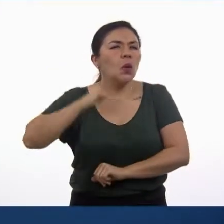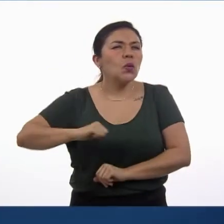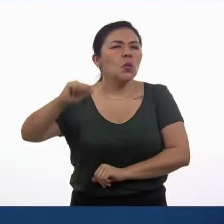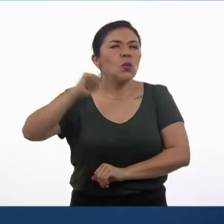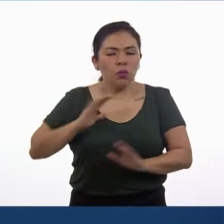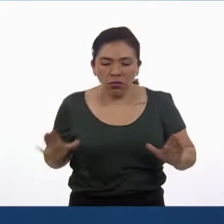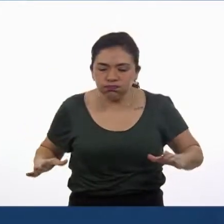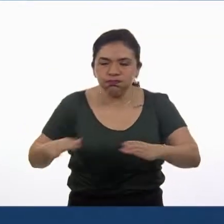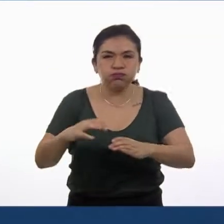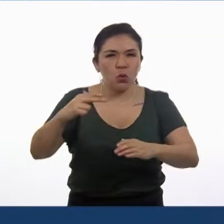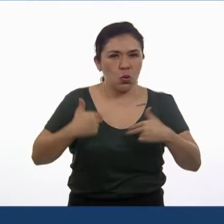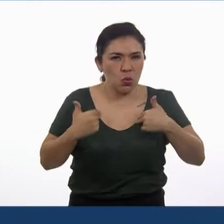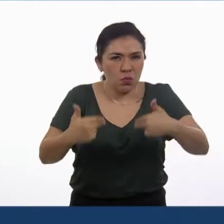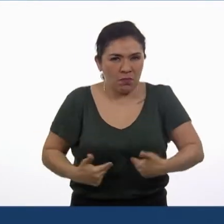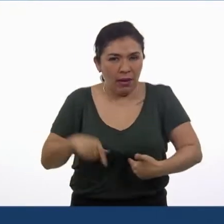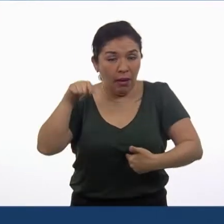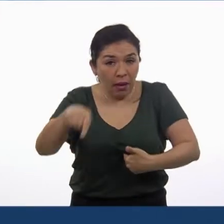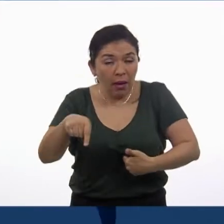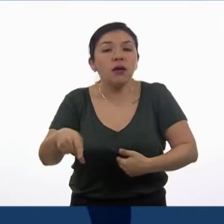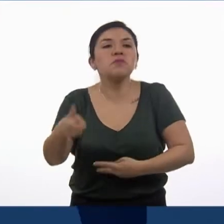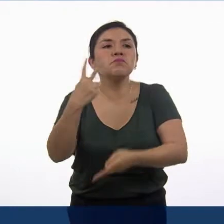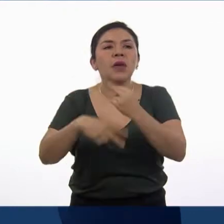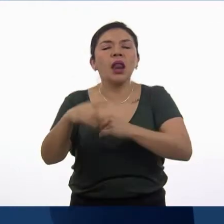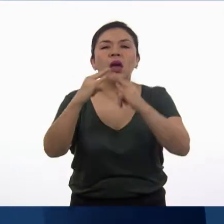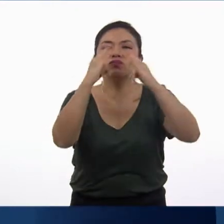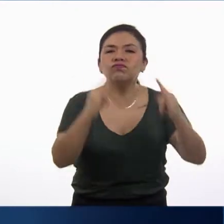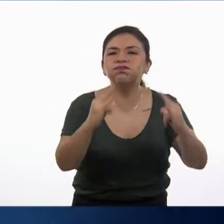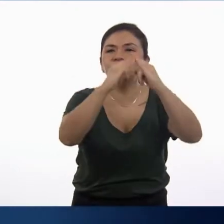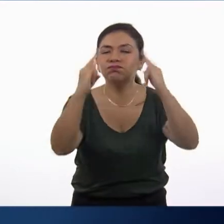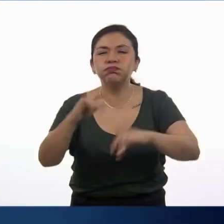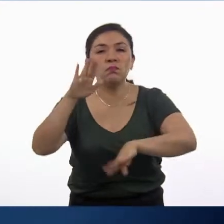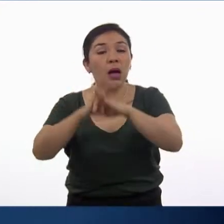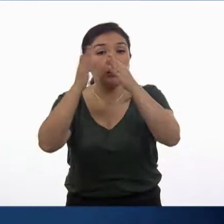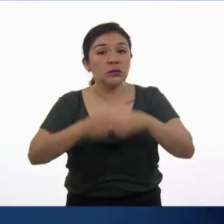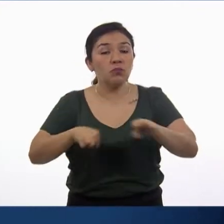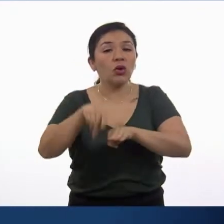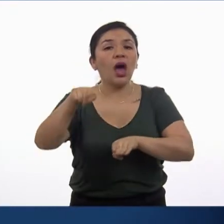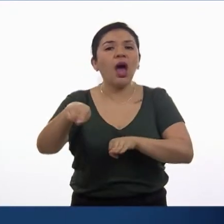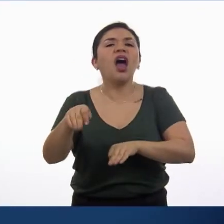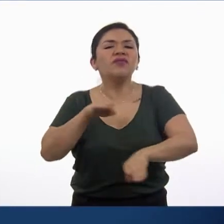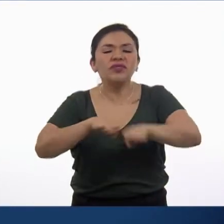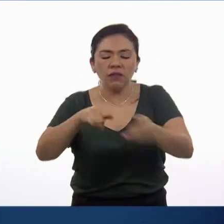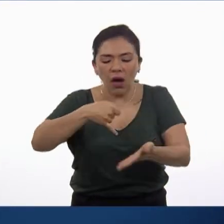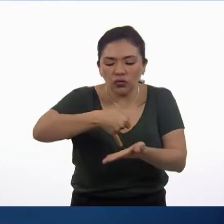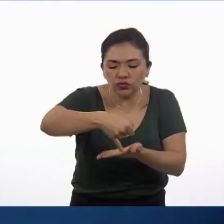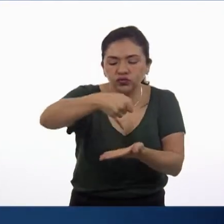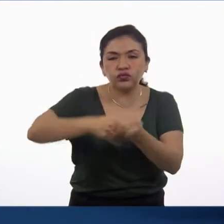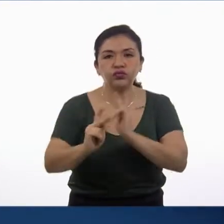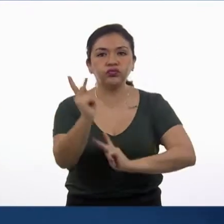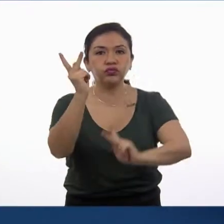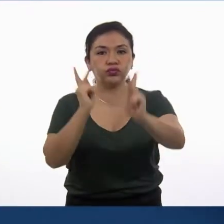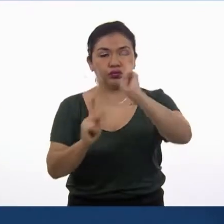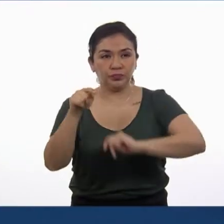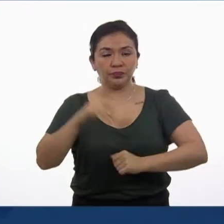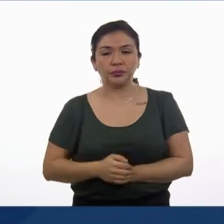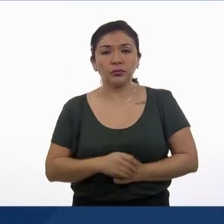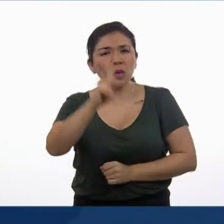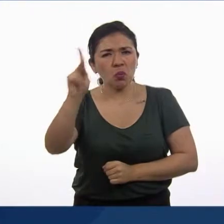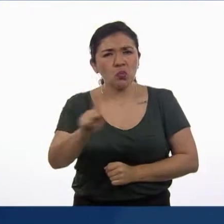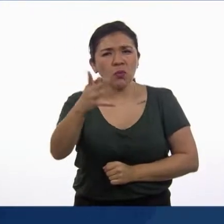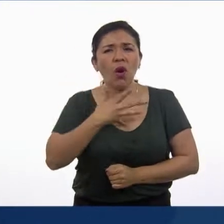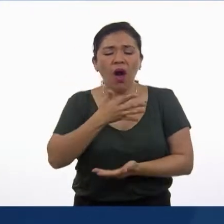comunidades humanas, la cual formó aldeas, cuya base principal fue la agricultura. El pueblo estaba